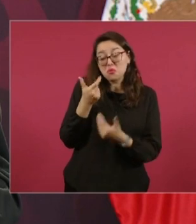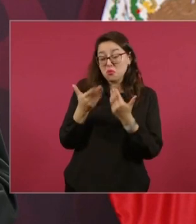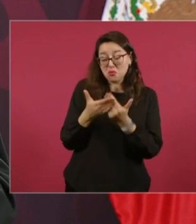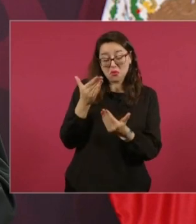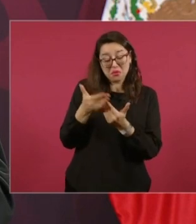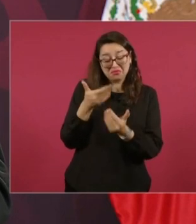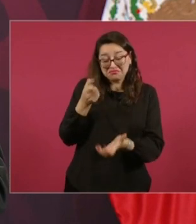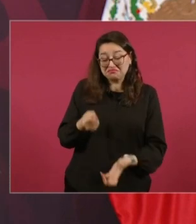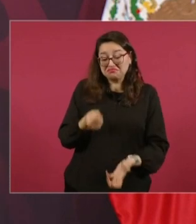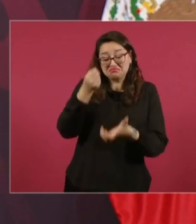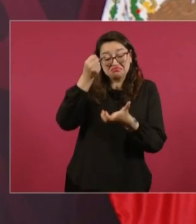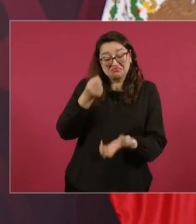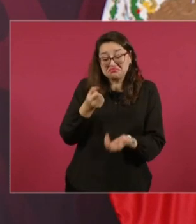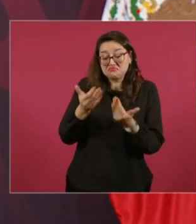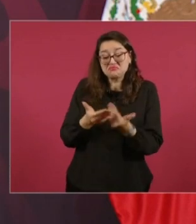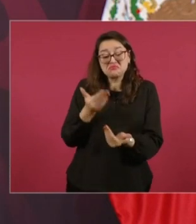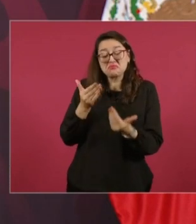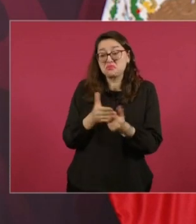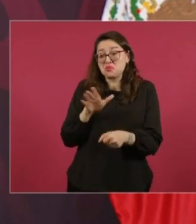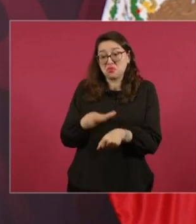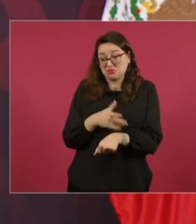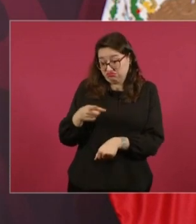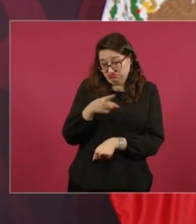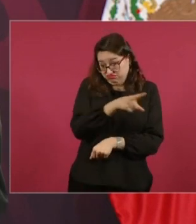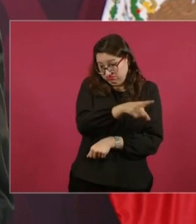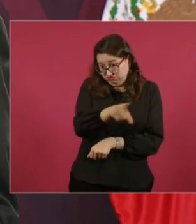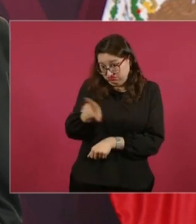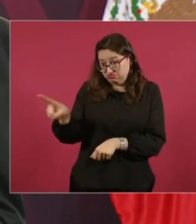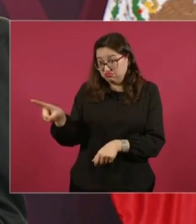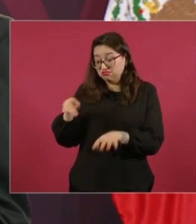era porque los de la economía informal